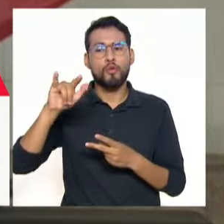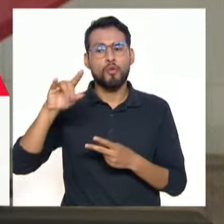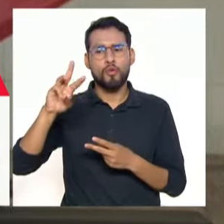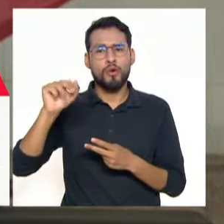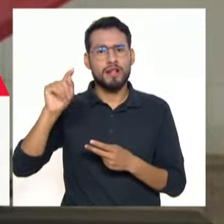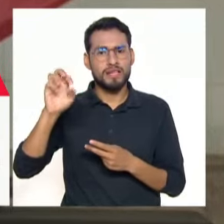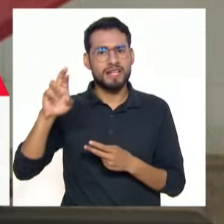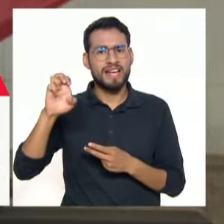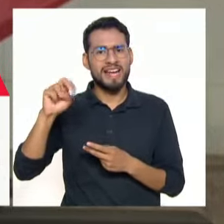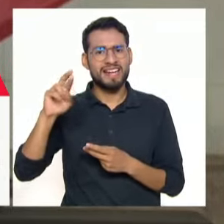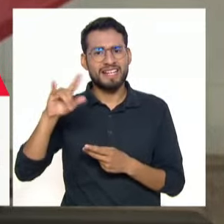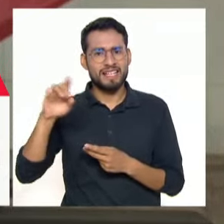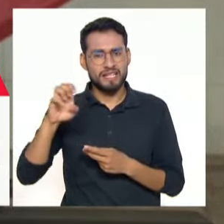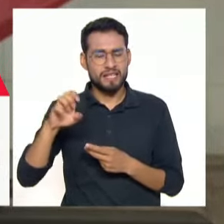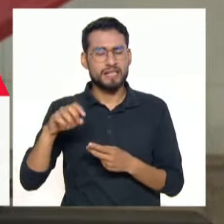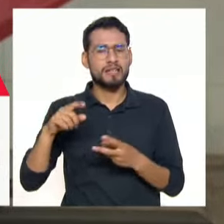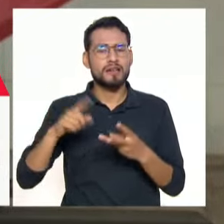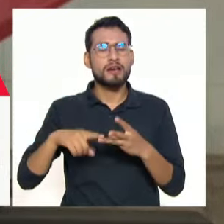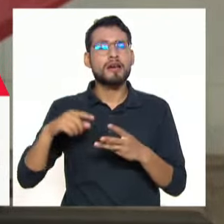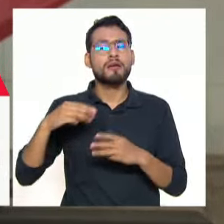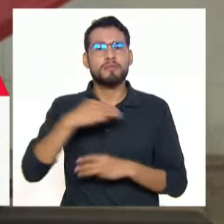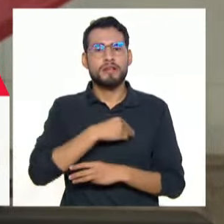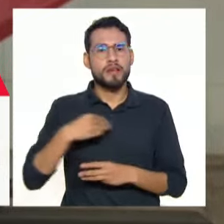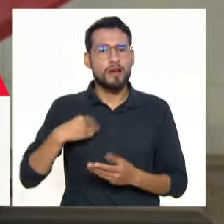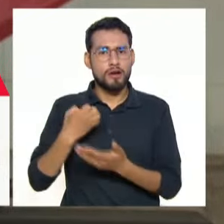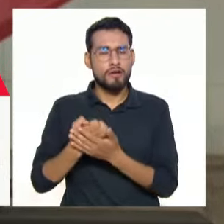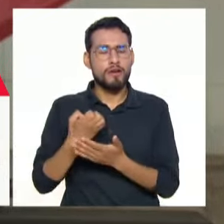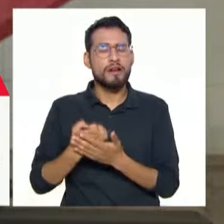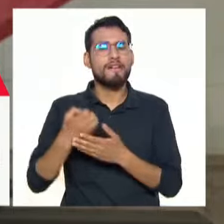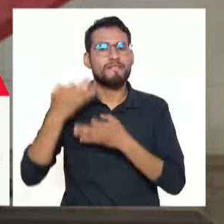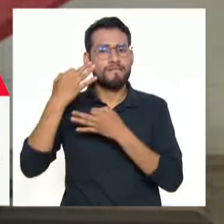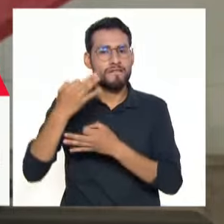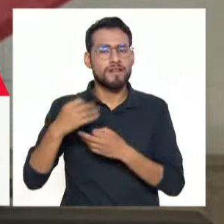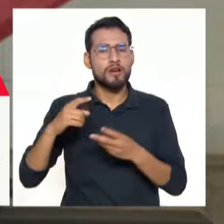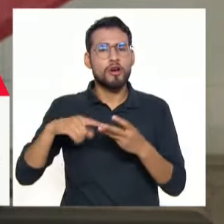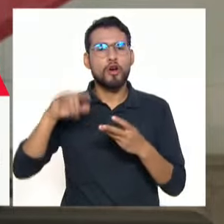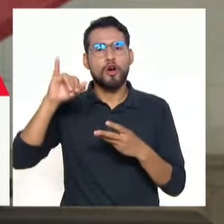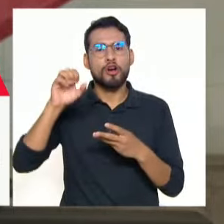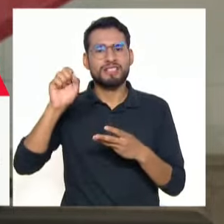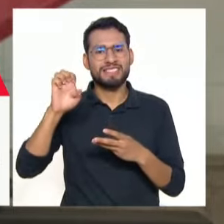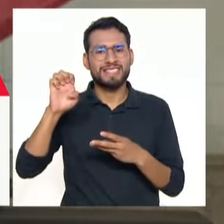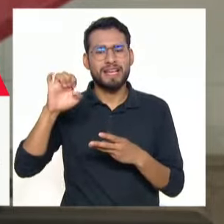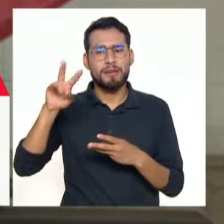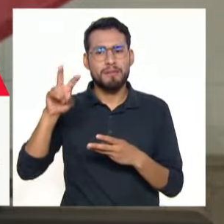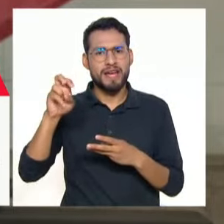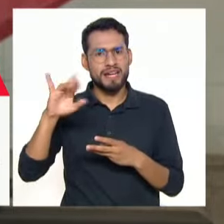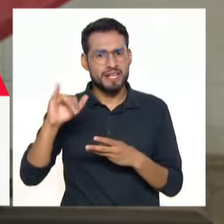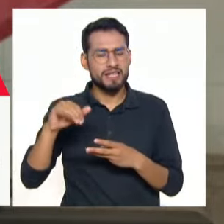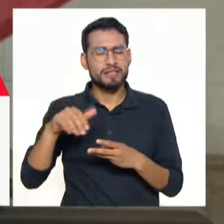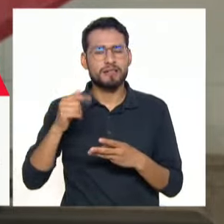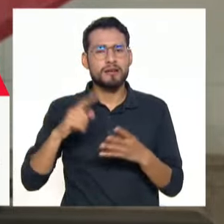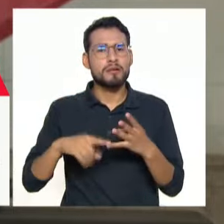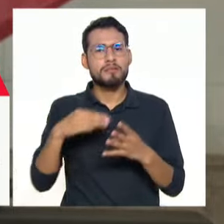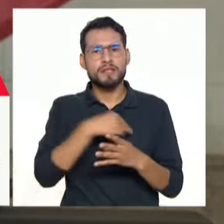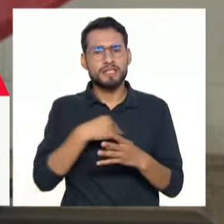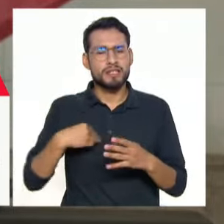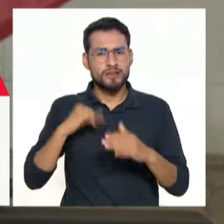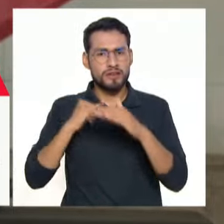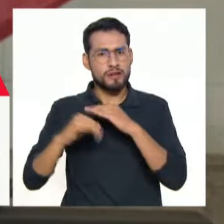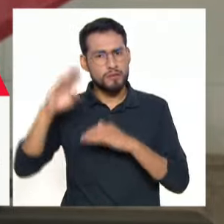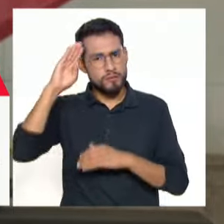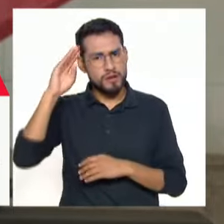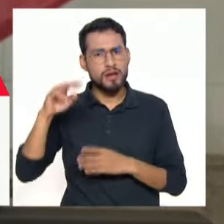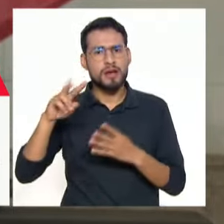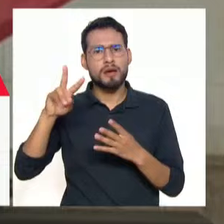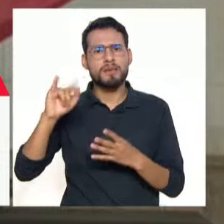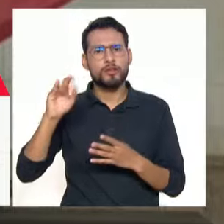Astudillo Chávez. Ministerio de Economía y Finanzas, José Berli Arista Arbildo. Ministerio del Interior, Víctor